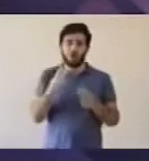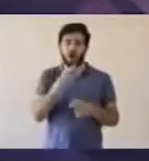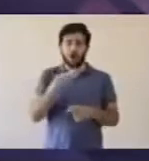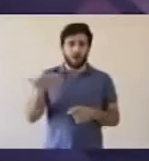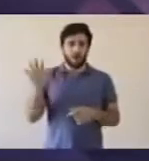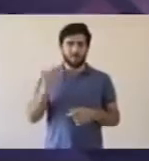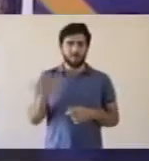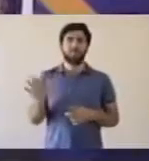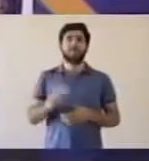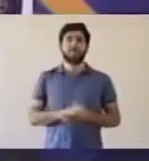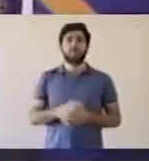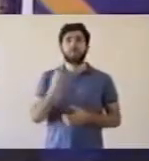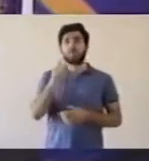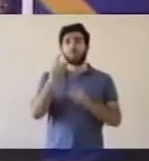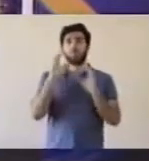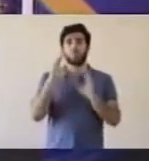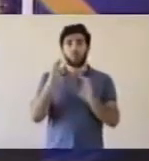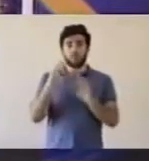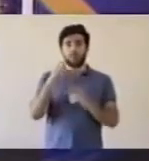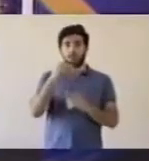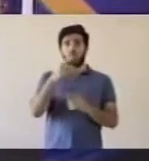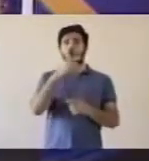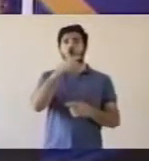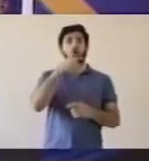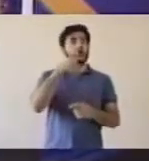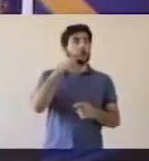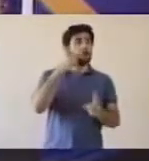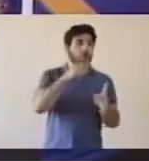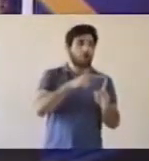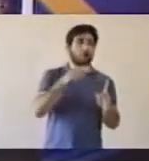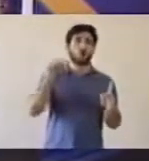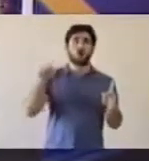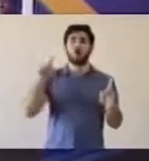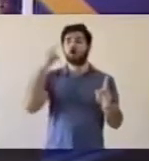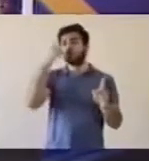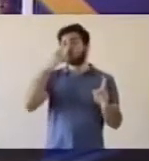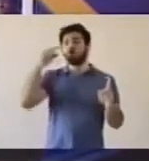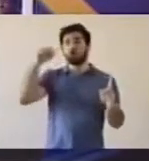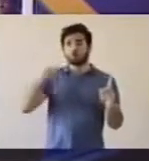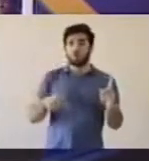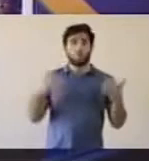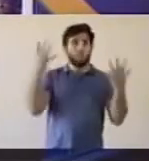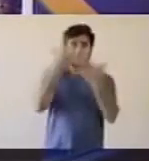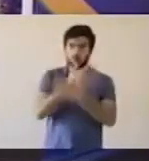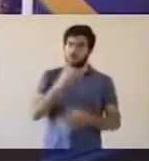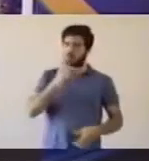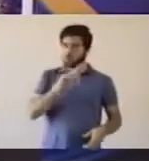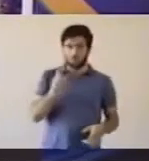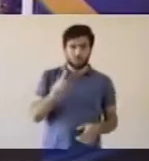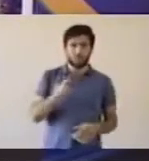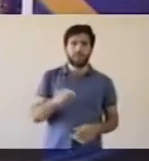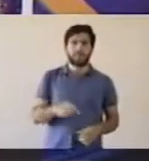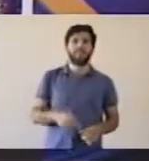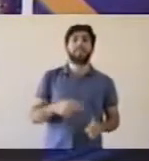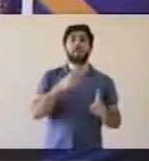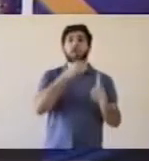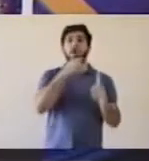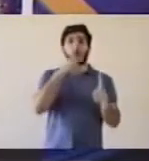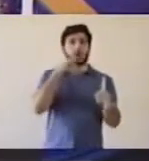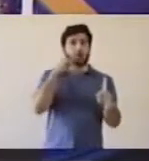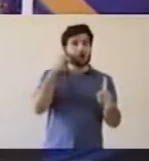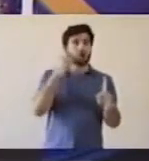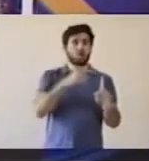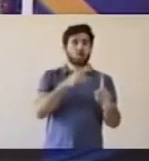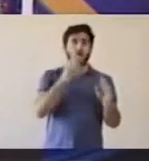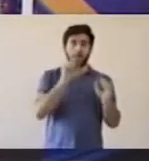No hay que confundir el color rojo con el sur, aunque a veces suenen parecidos. El color rojo lo podemos decir de